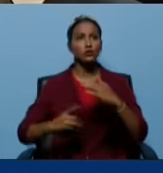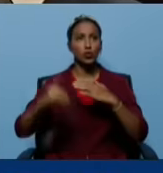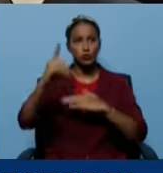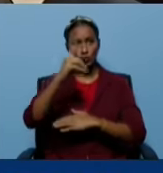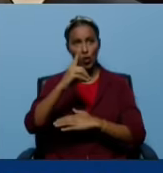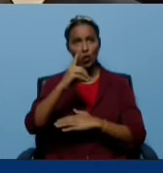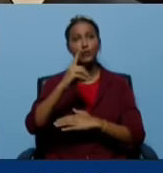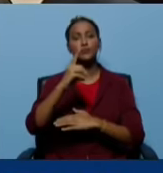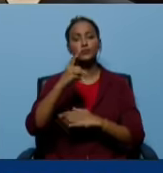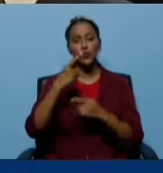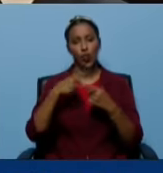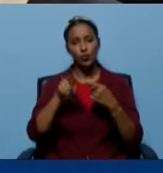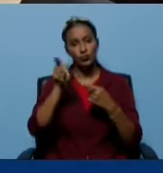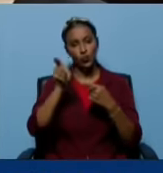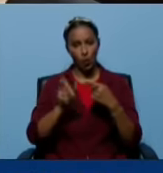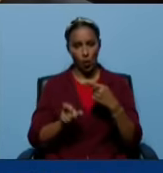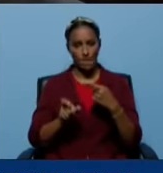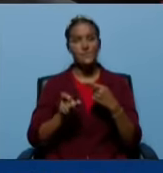República.